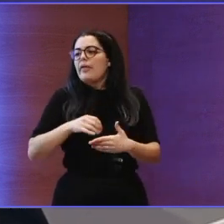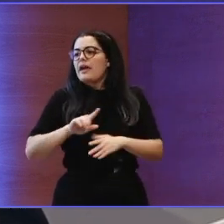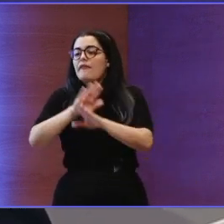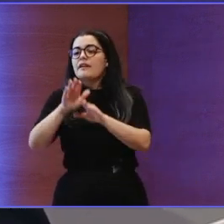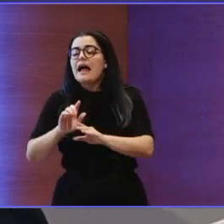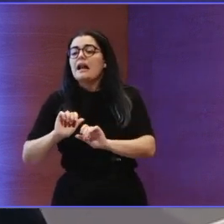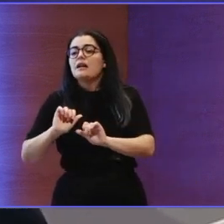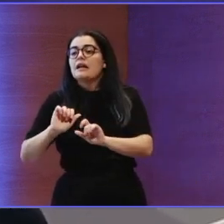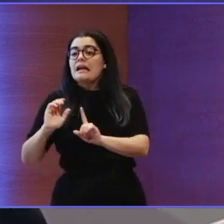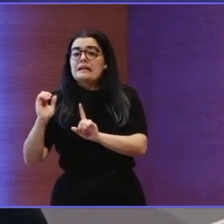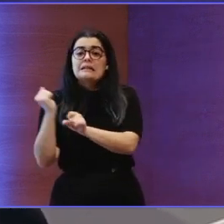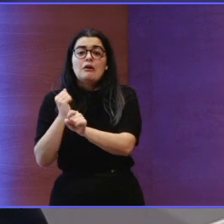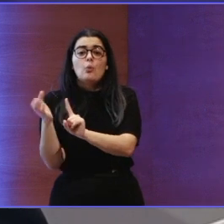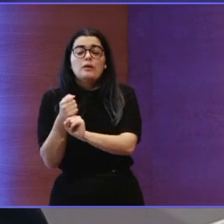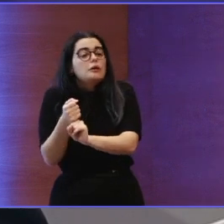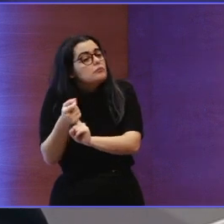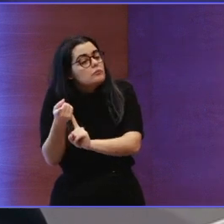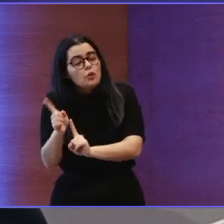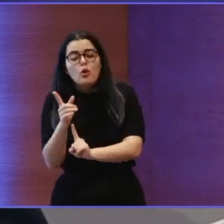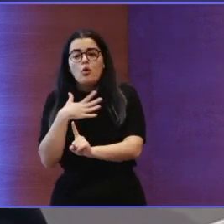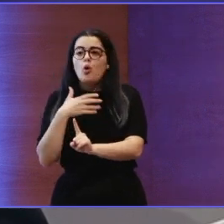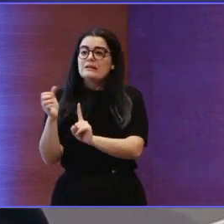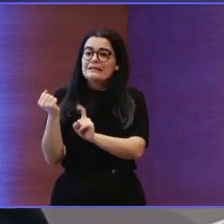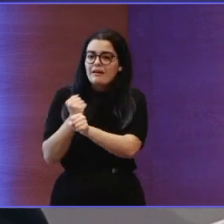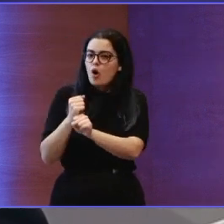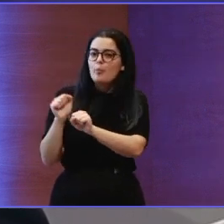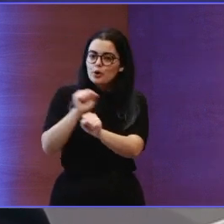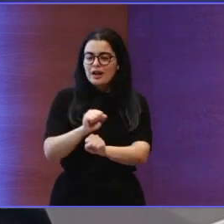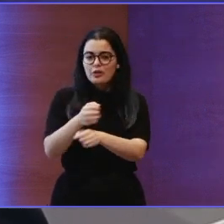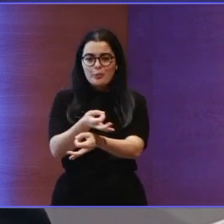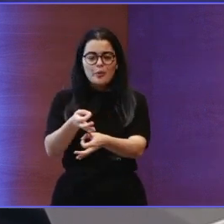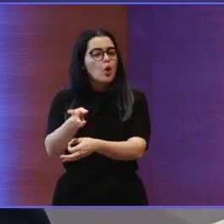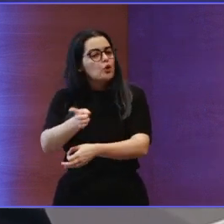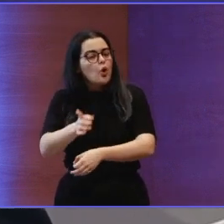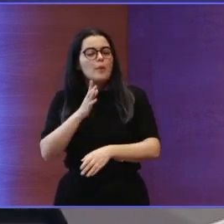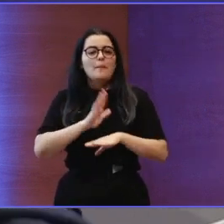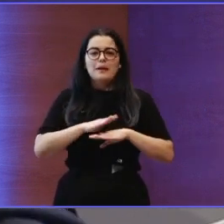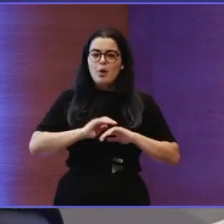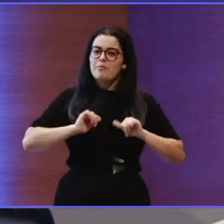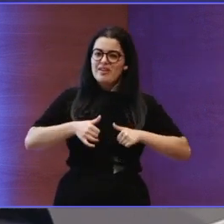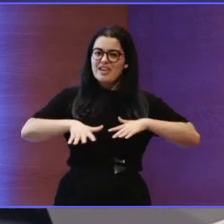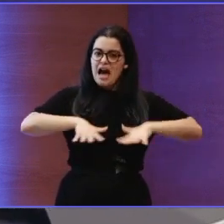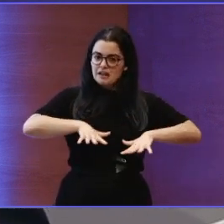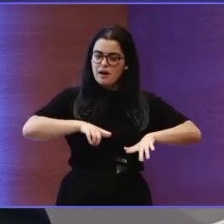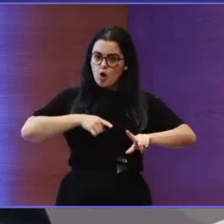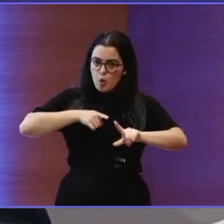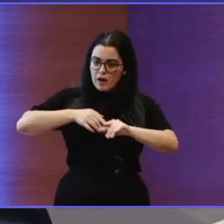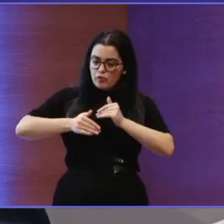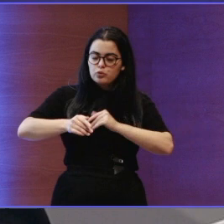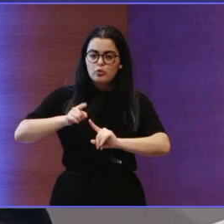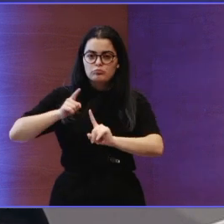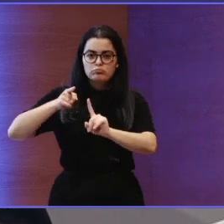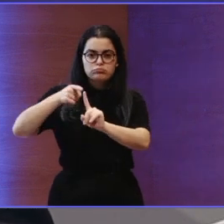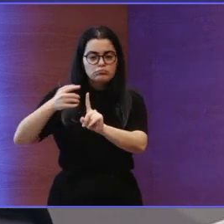empleo No necesariamente tengas Por qué acabar un empleo protegido pero sí que de alguna manera tengas el